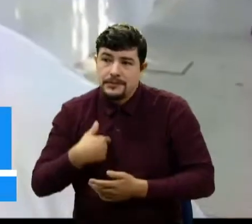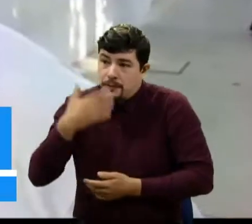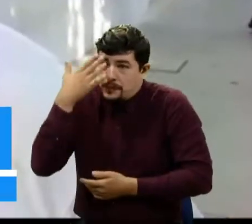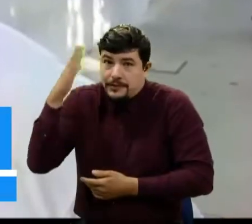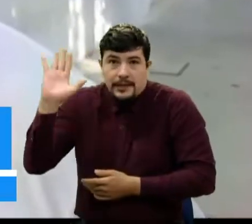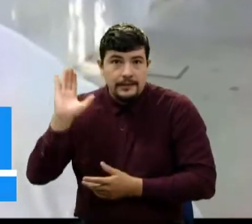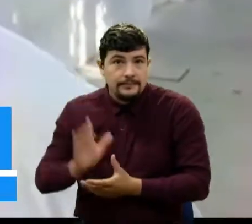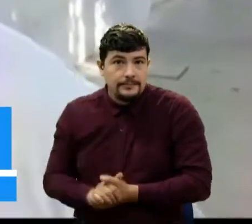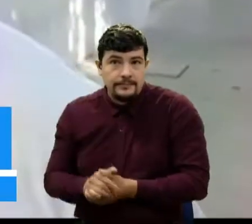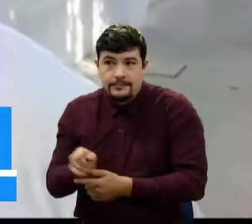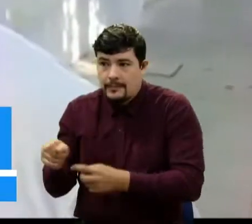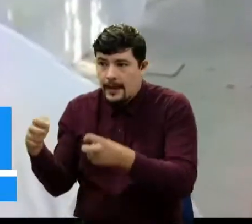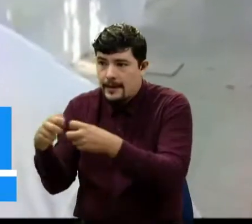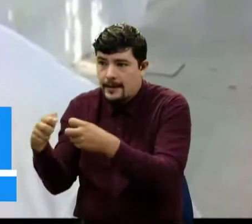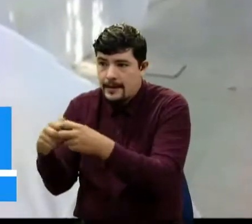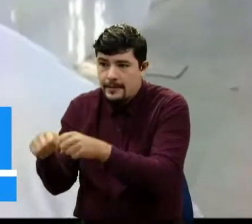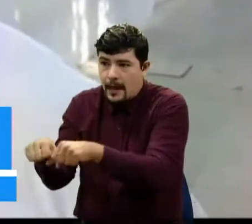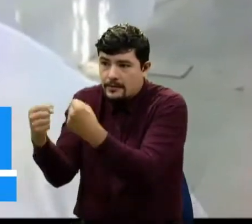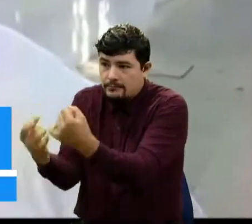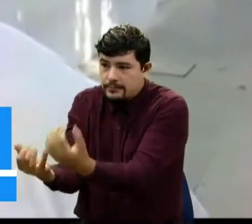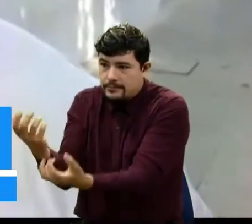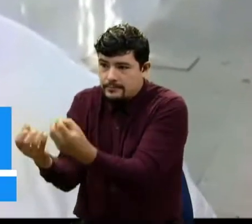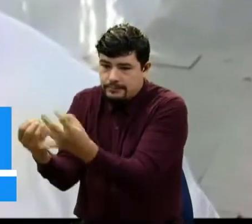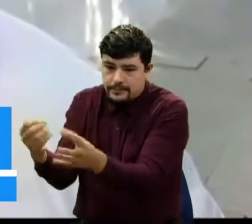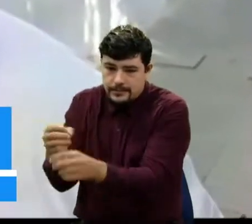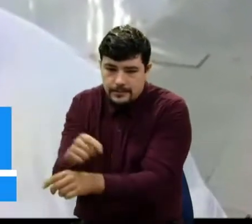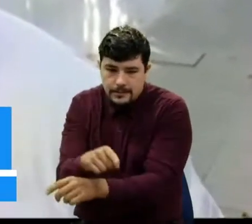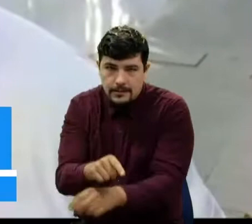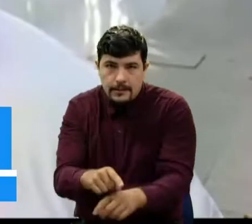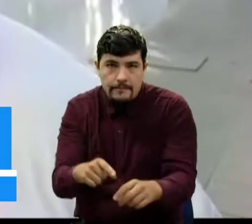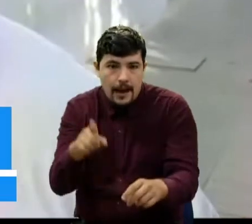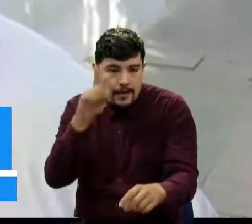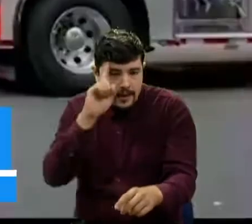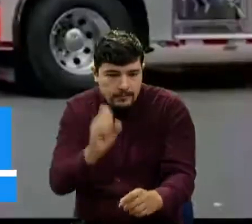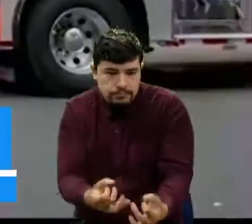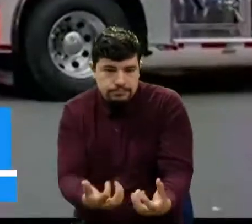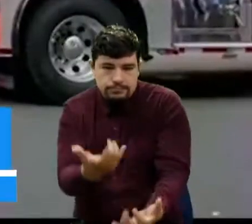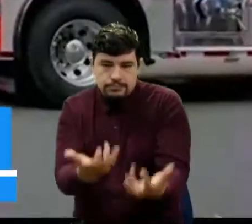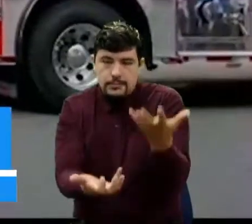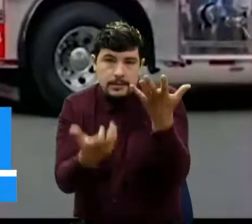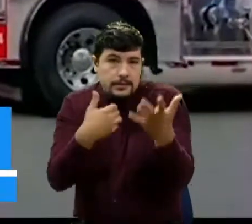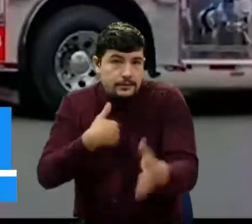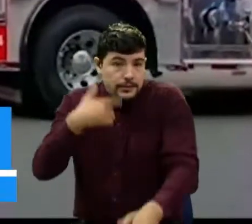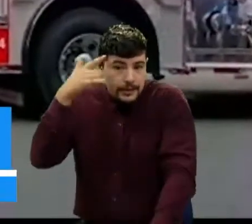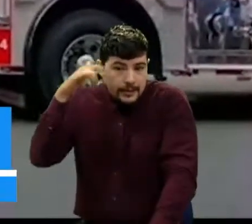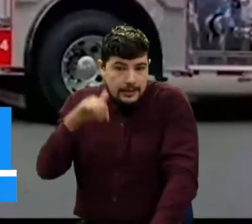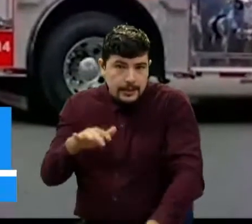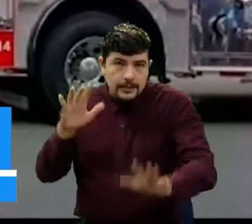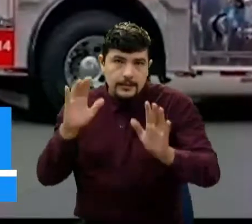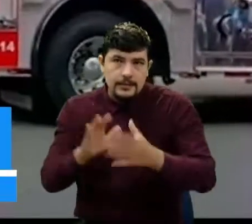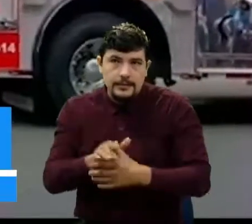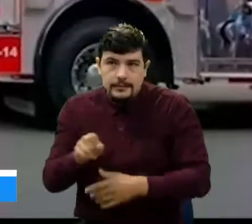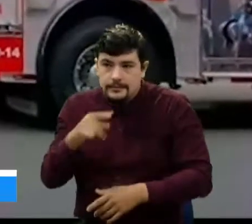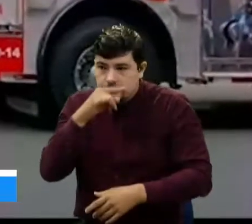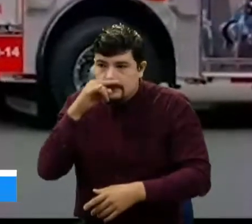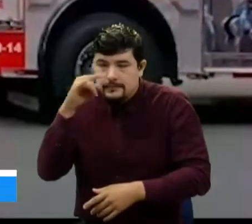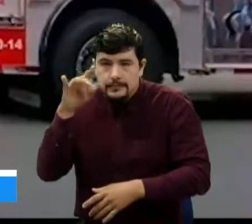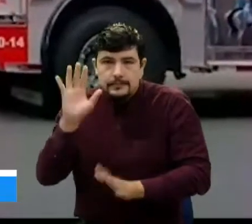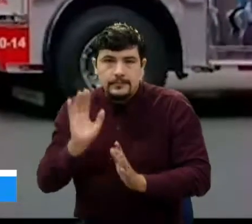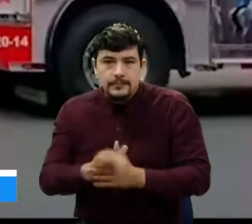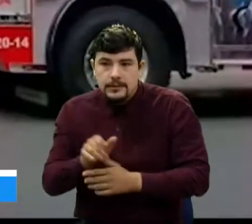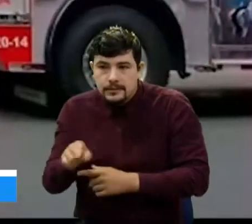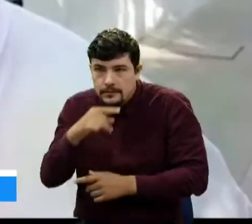y probó alguna chispa y cayó sobre un escaparate de madera pero diría yo sí claro por el dolor